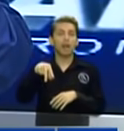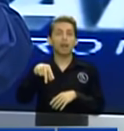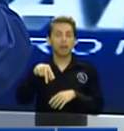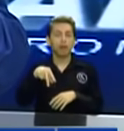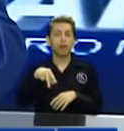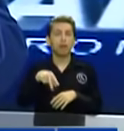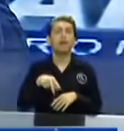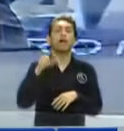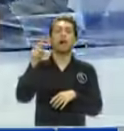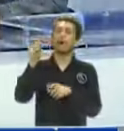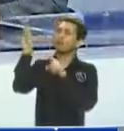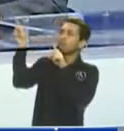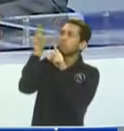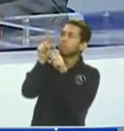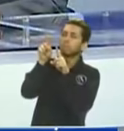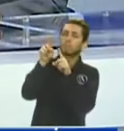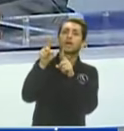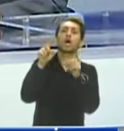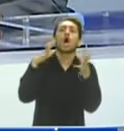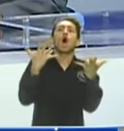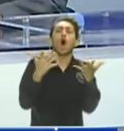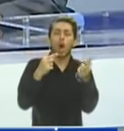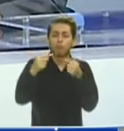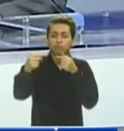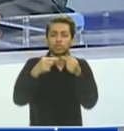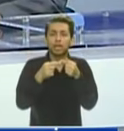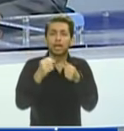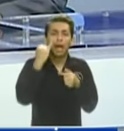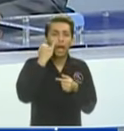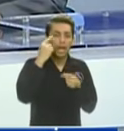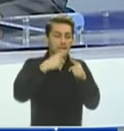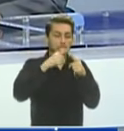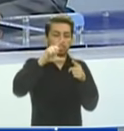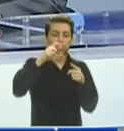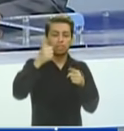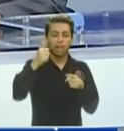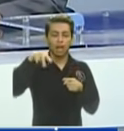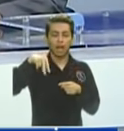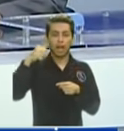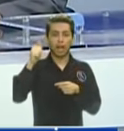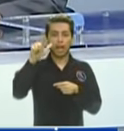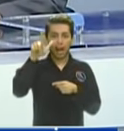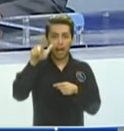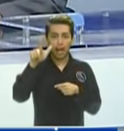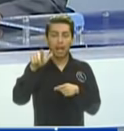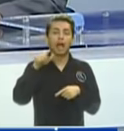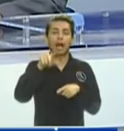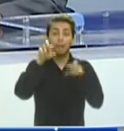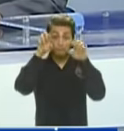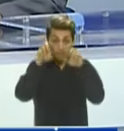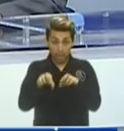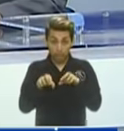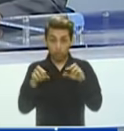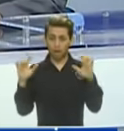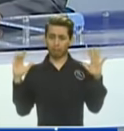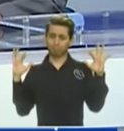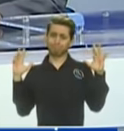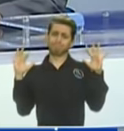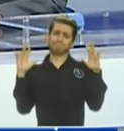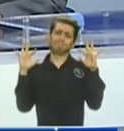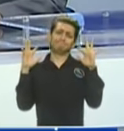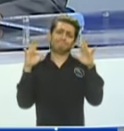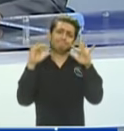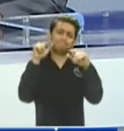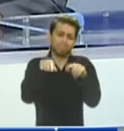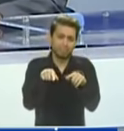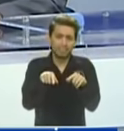Ixcanal. Hay un entierro en Ixcanal, va el chumul de gente, ¿verdad? Todos